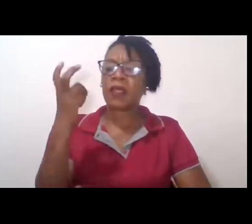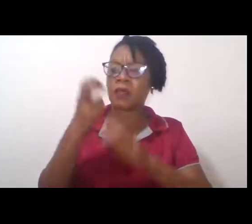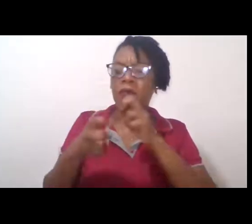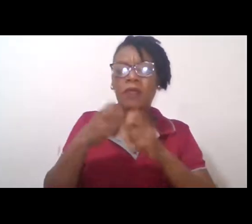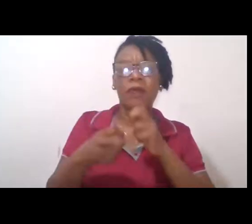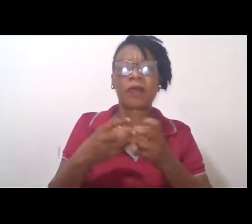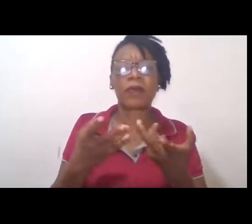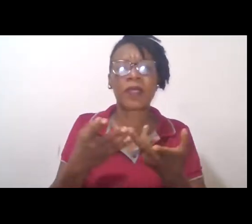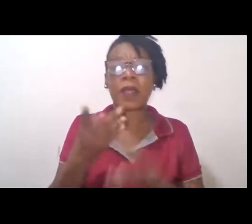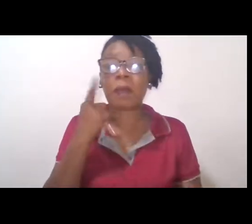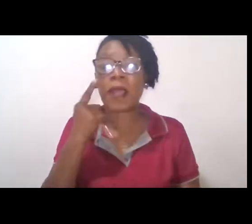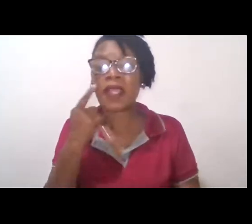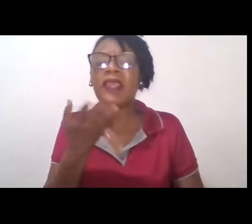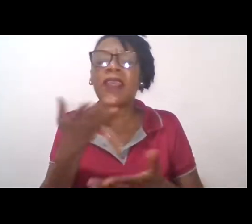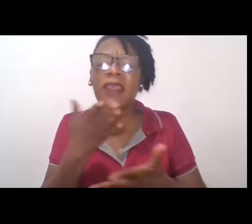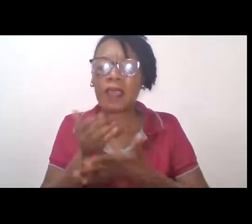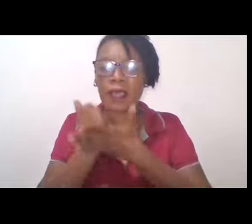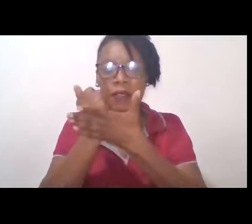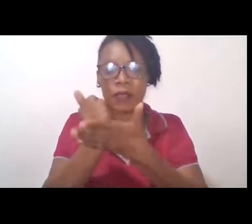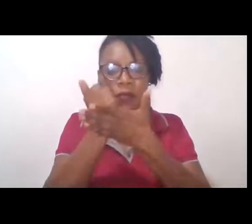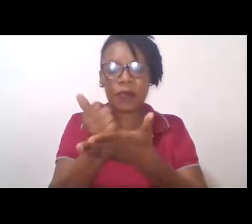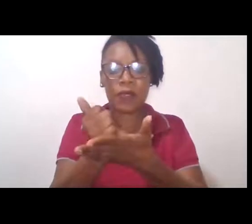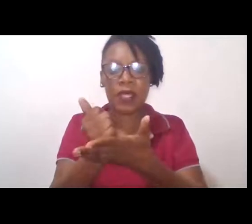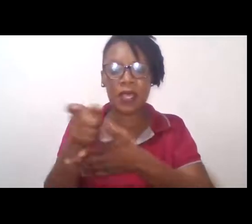qué es lo que ayuda a esa persona estudiante a autorregularse.